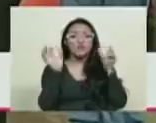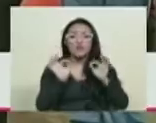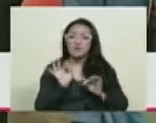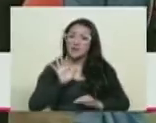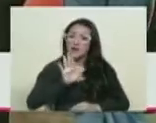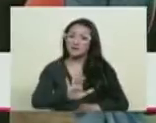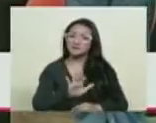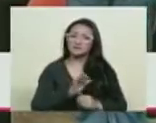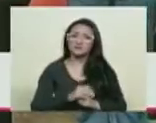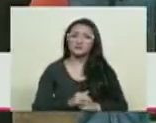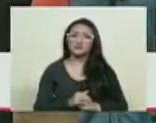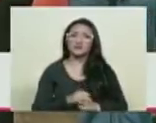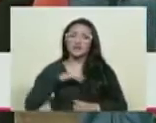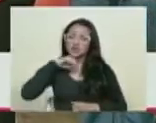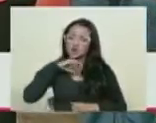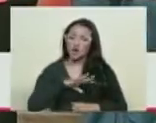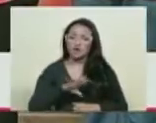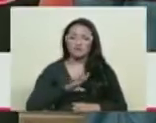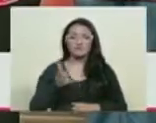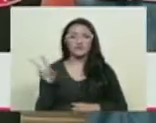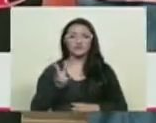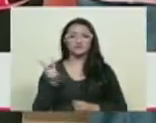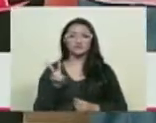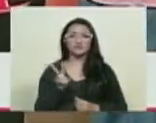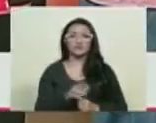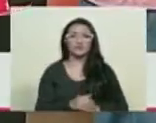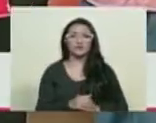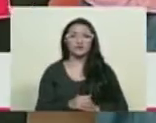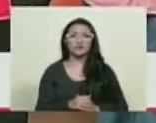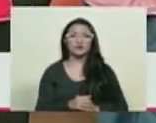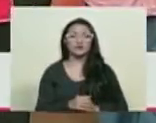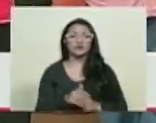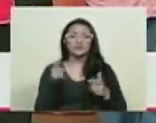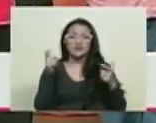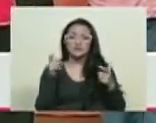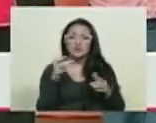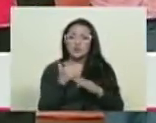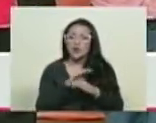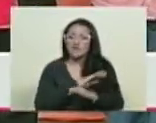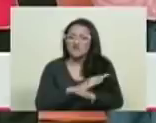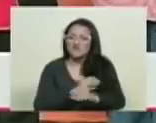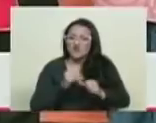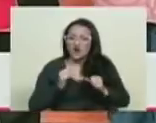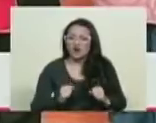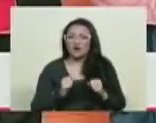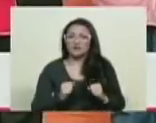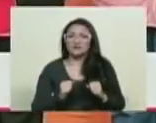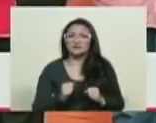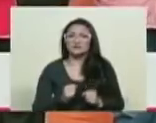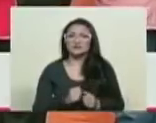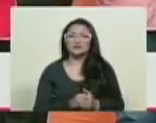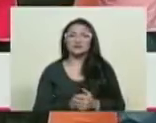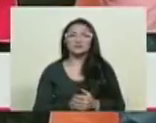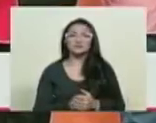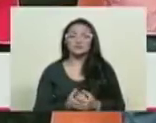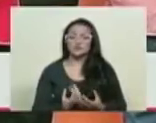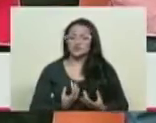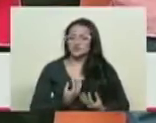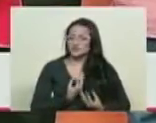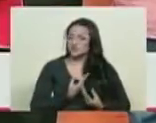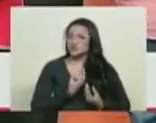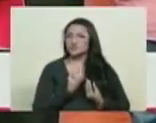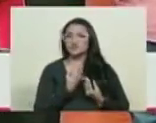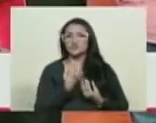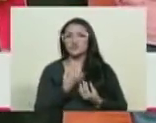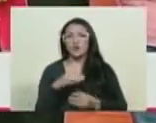causalidad histórica de venezuela ya vimos una fuerza reconocida reconocible presente viva en una